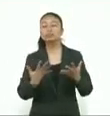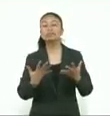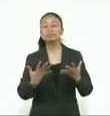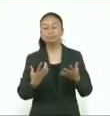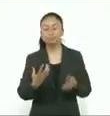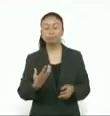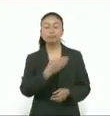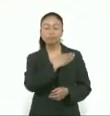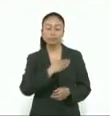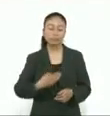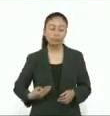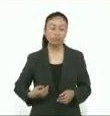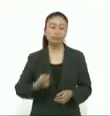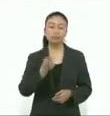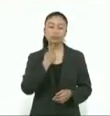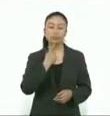Obrador!